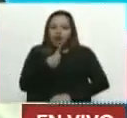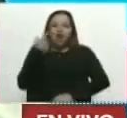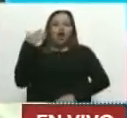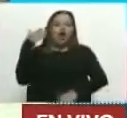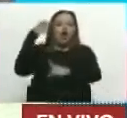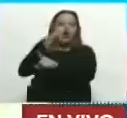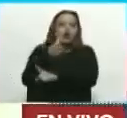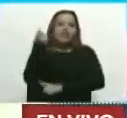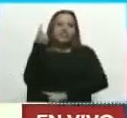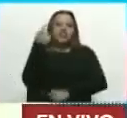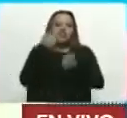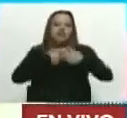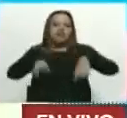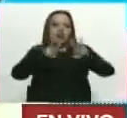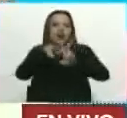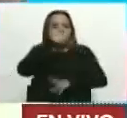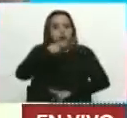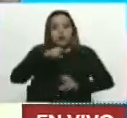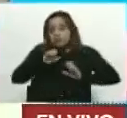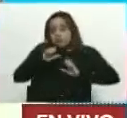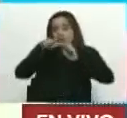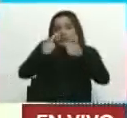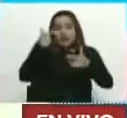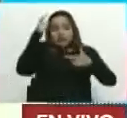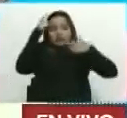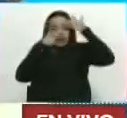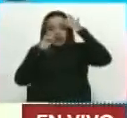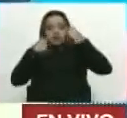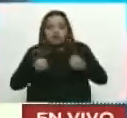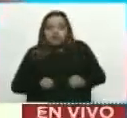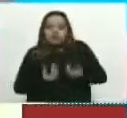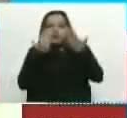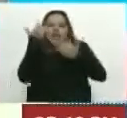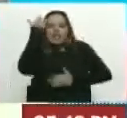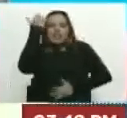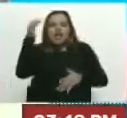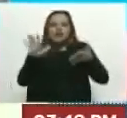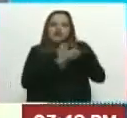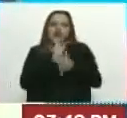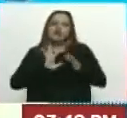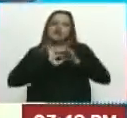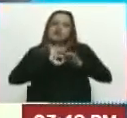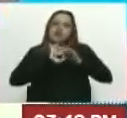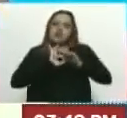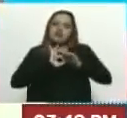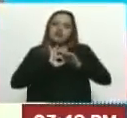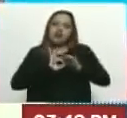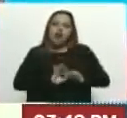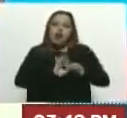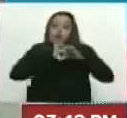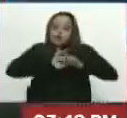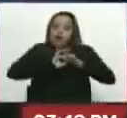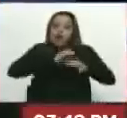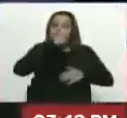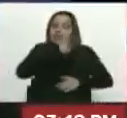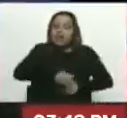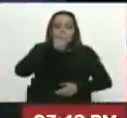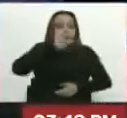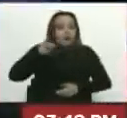pueblo. Comenzaba Chávez a asomar esa idea de la unidad, de la unión del pueblo.